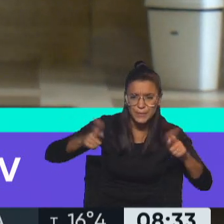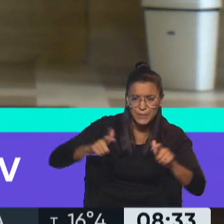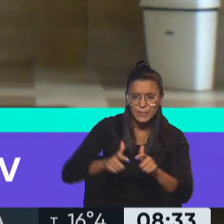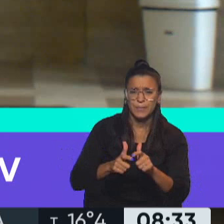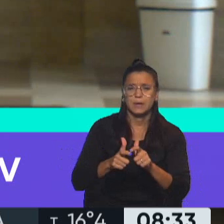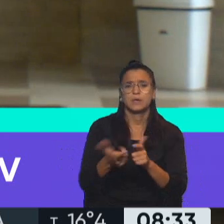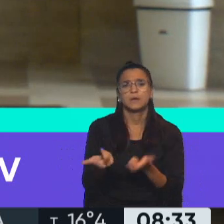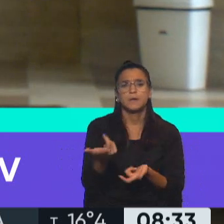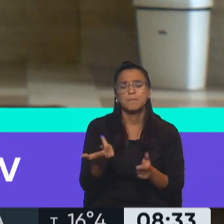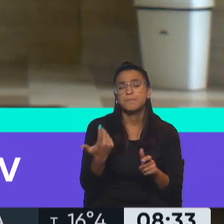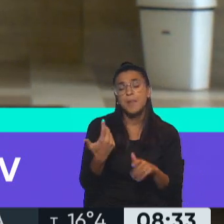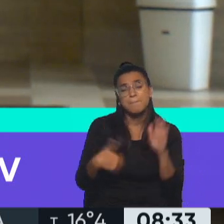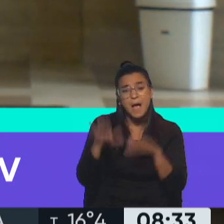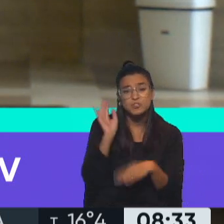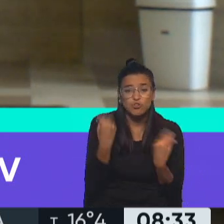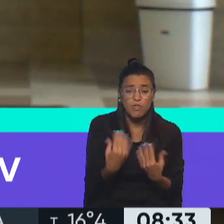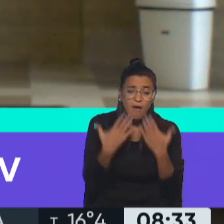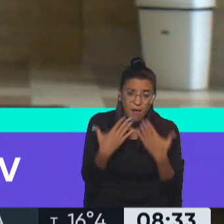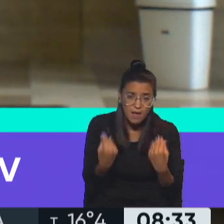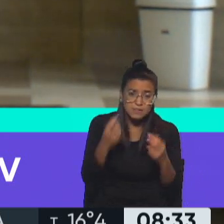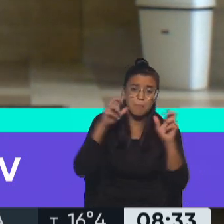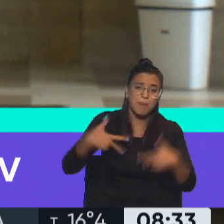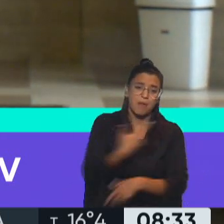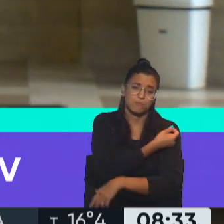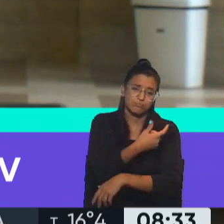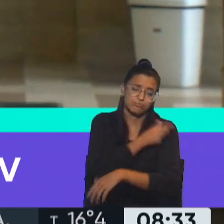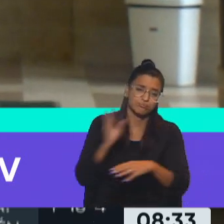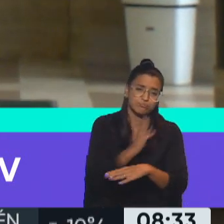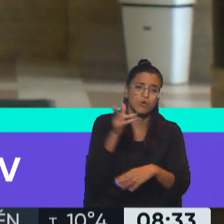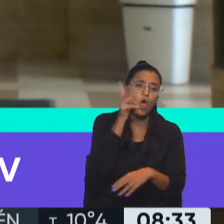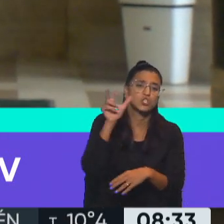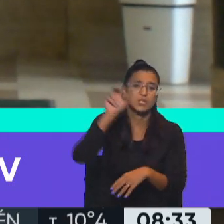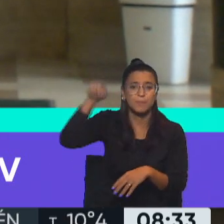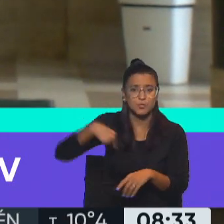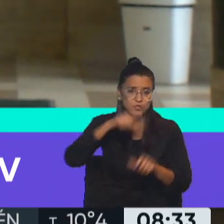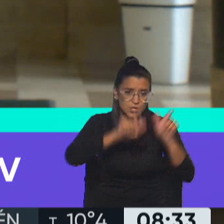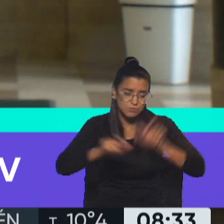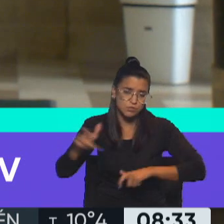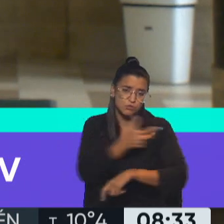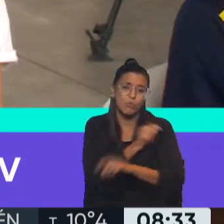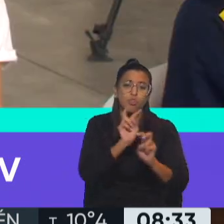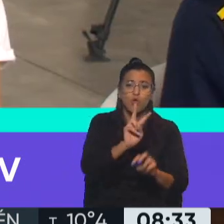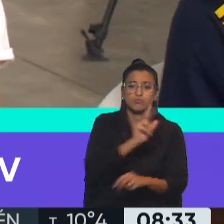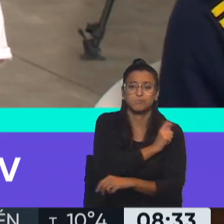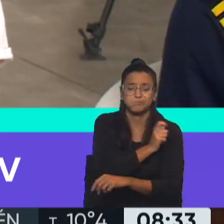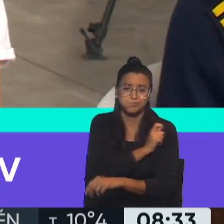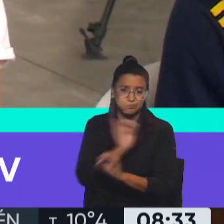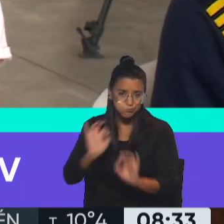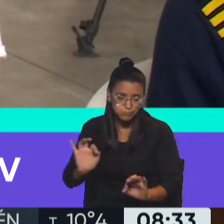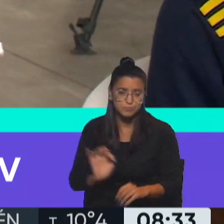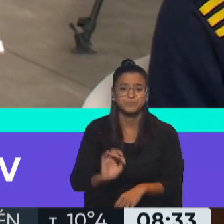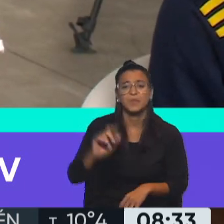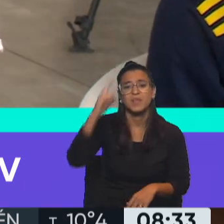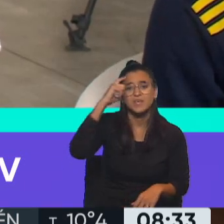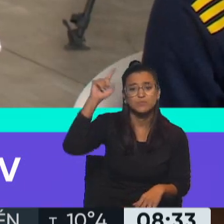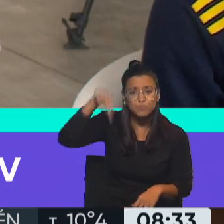inferior. En gran medida esto se debe a un plan de vacunación que cubra el 80% de la población con 2 dosis, a un